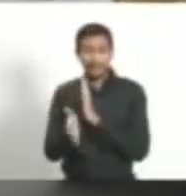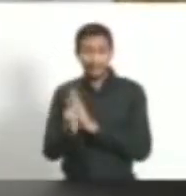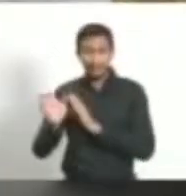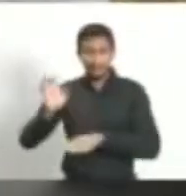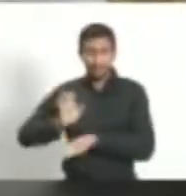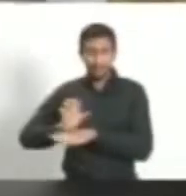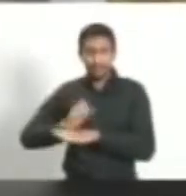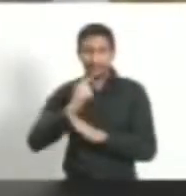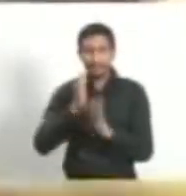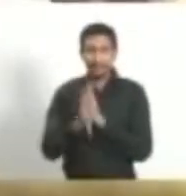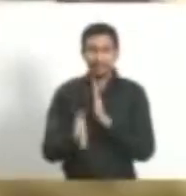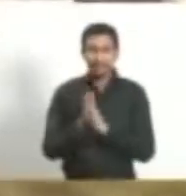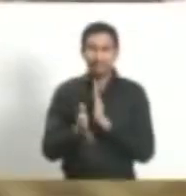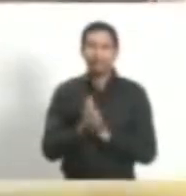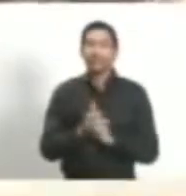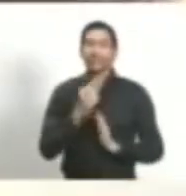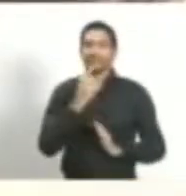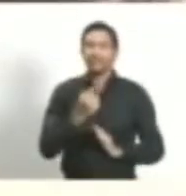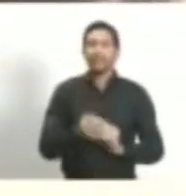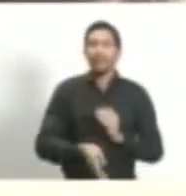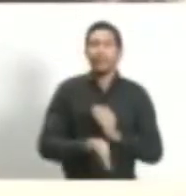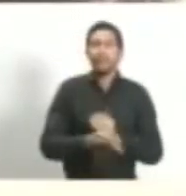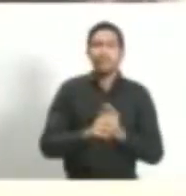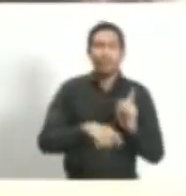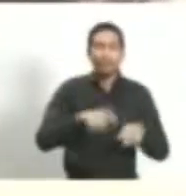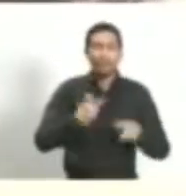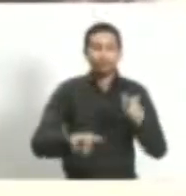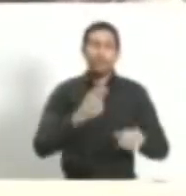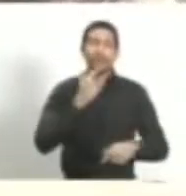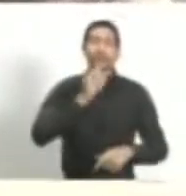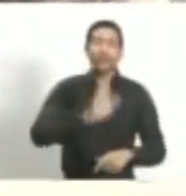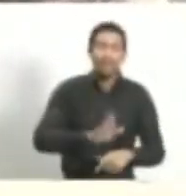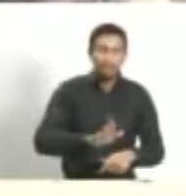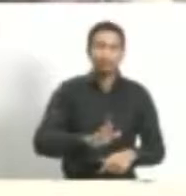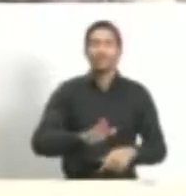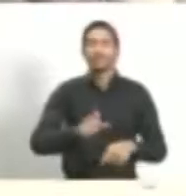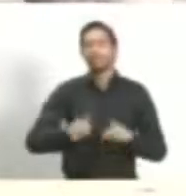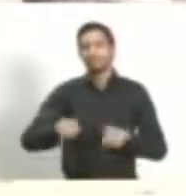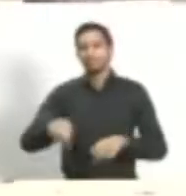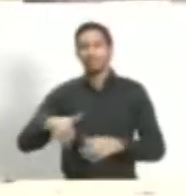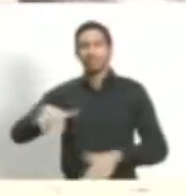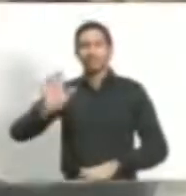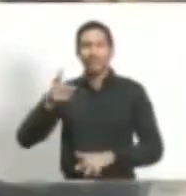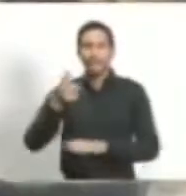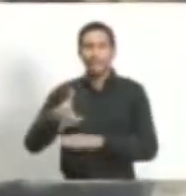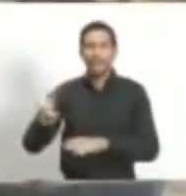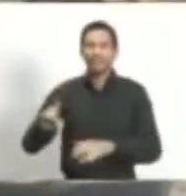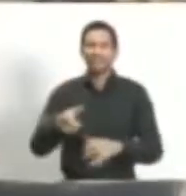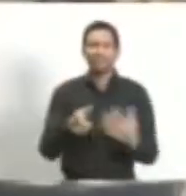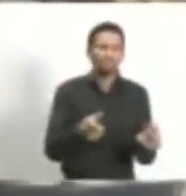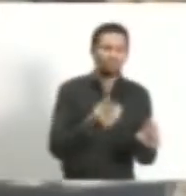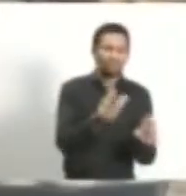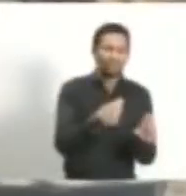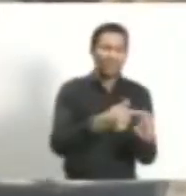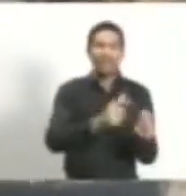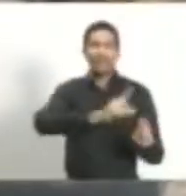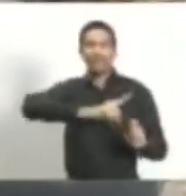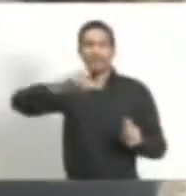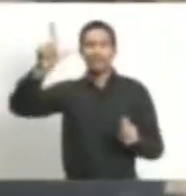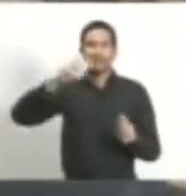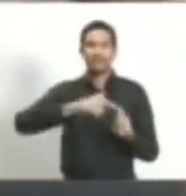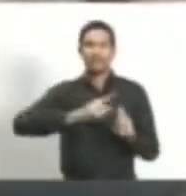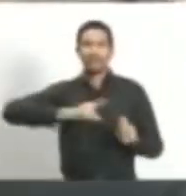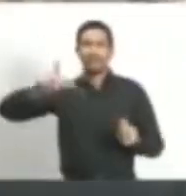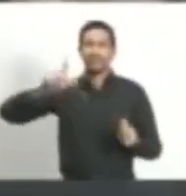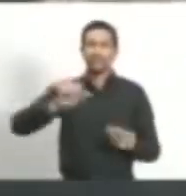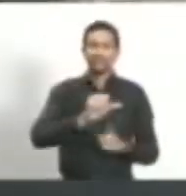incremento de las amenazas y asesinatos por parte de los grupos paramilitares contra líderes sociales y de restitución de tierras, situación